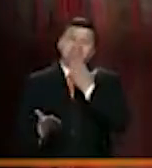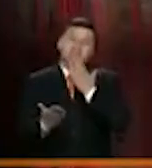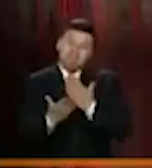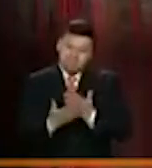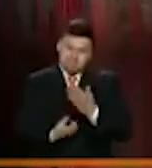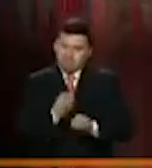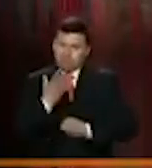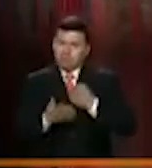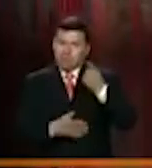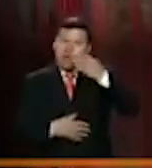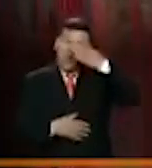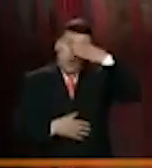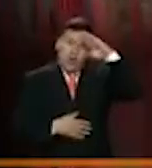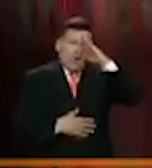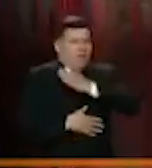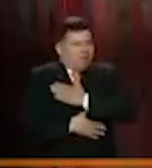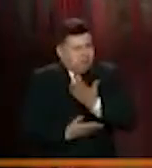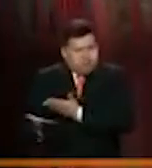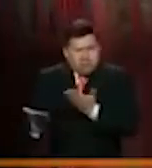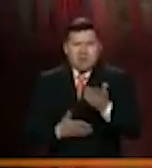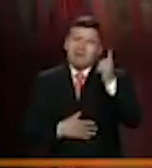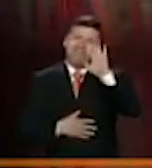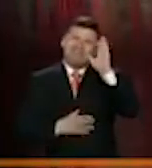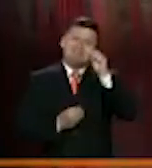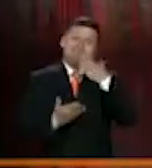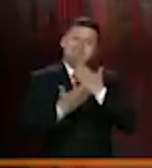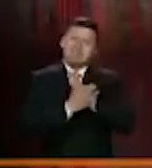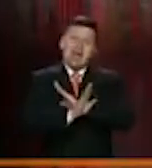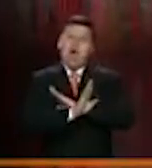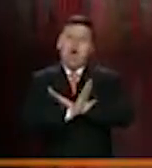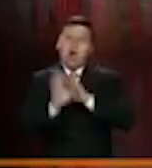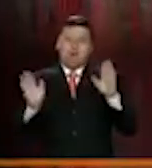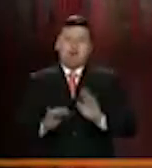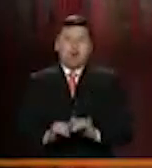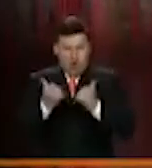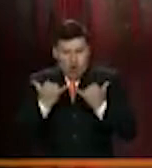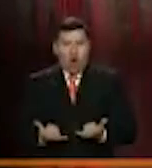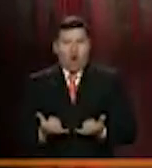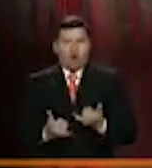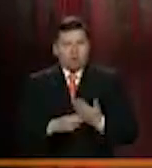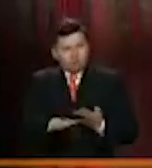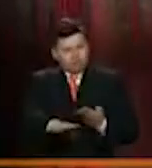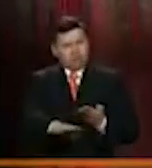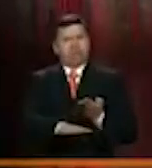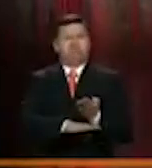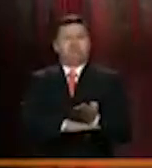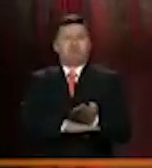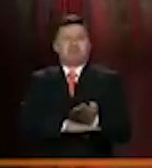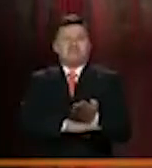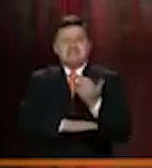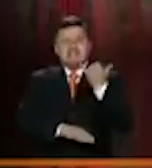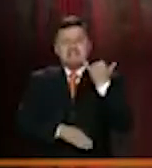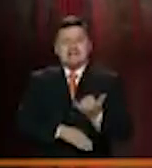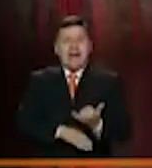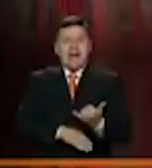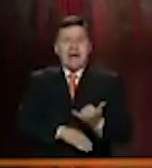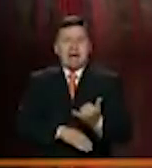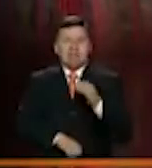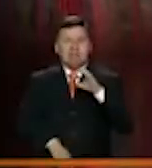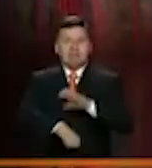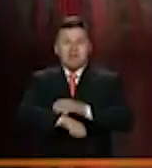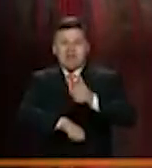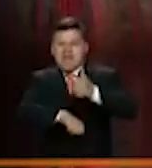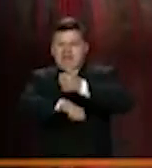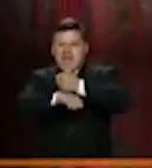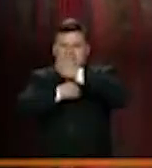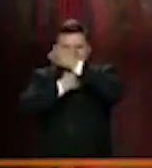denunciara a cualquier estado que brinde respaldo o permita la presencia de miembros de este grupo en su territorio para nos